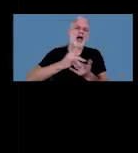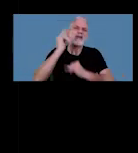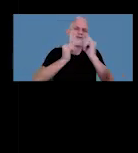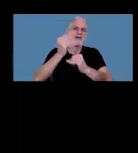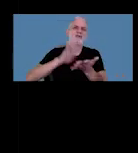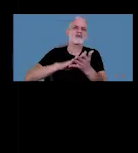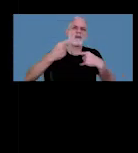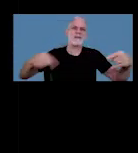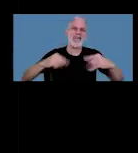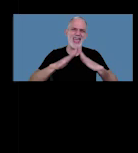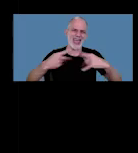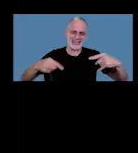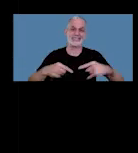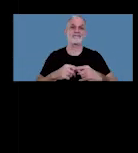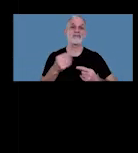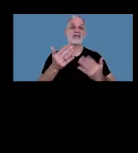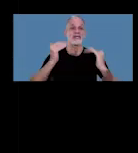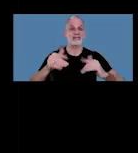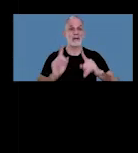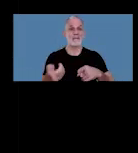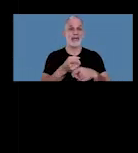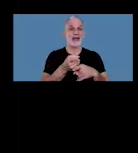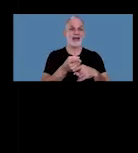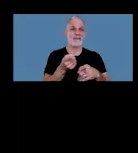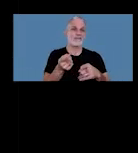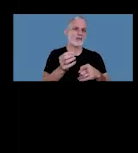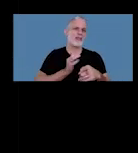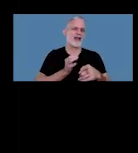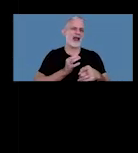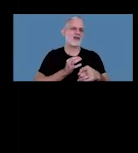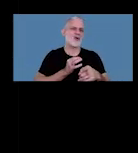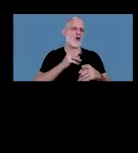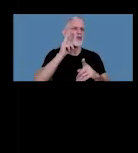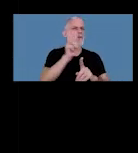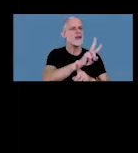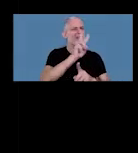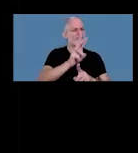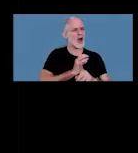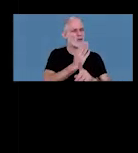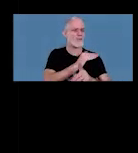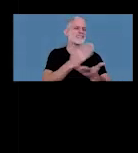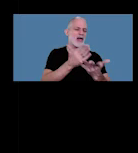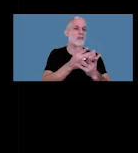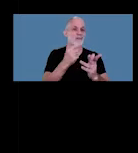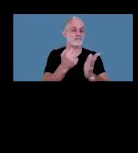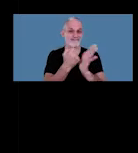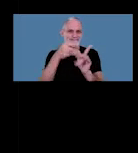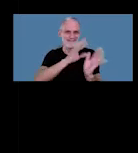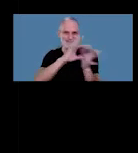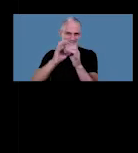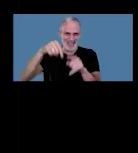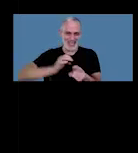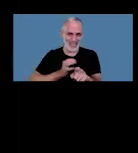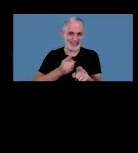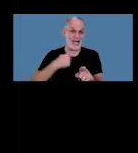bienes, y que es del, digamos, del año 22, del año pasado, pero que va a tener aplicación este año, que nos